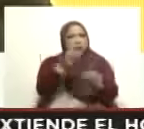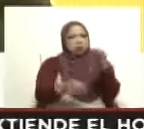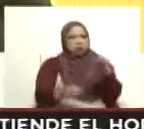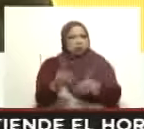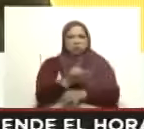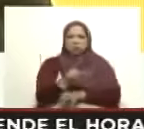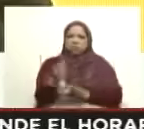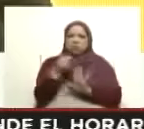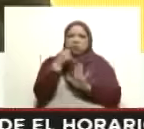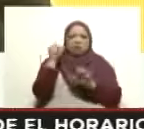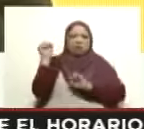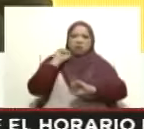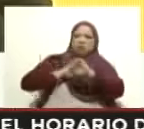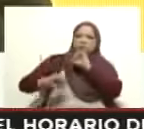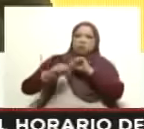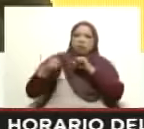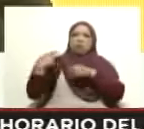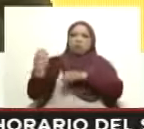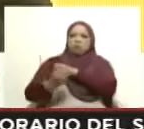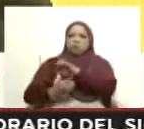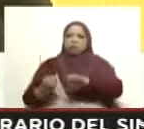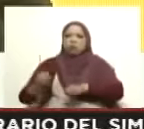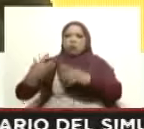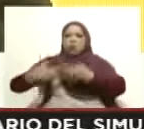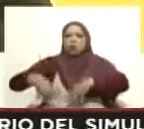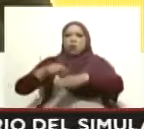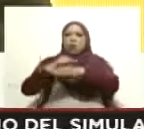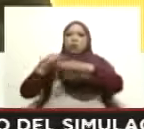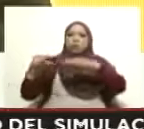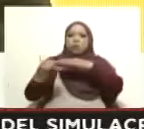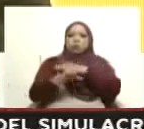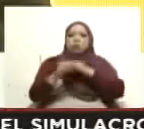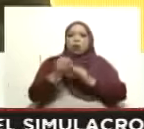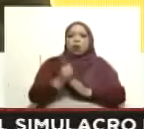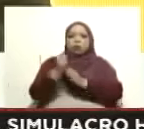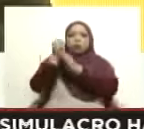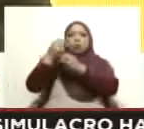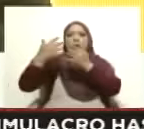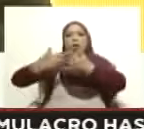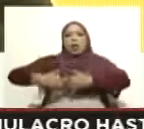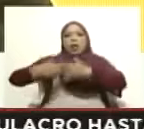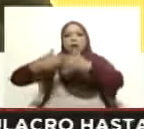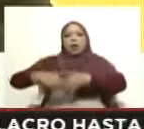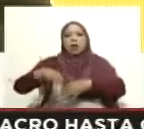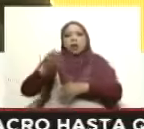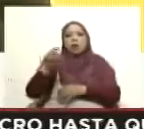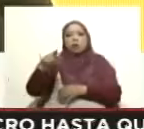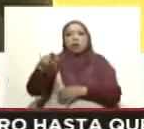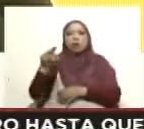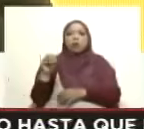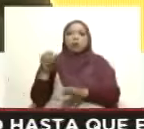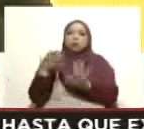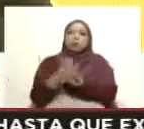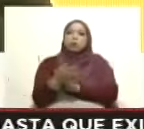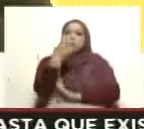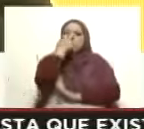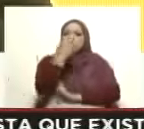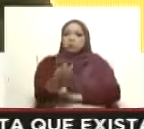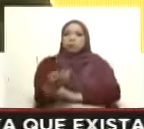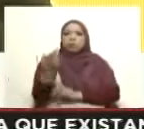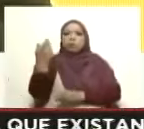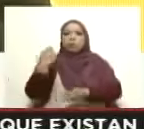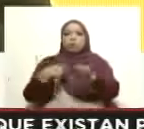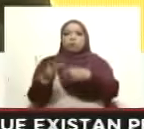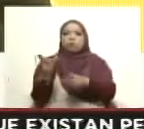rechazamos la barbaridad cometida por Guyana y sus dueños de la exon móvil de estar licitando bloques de